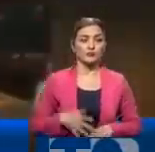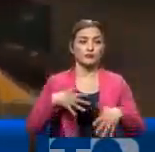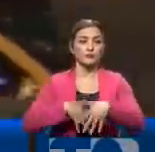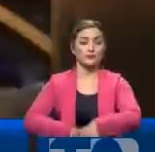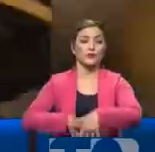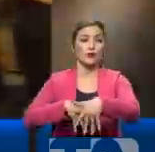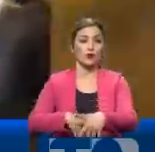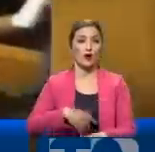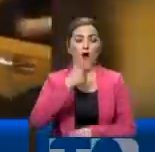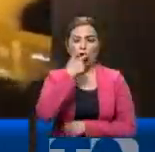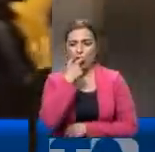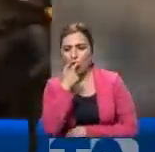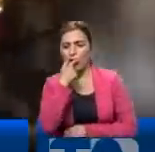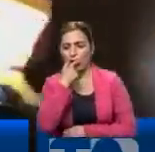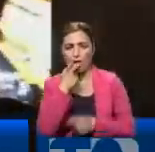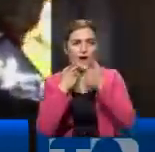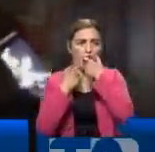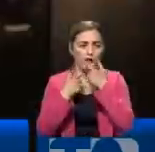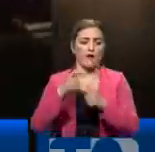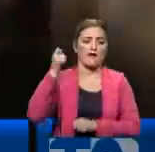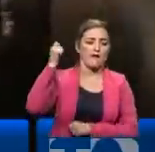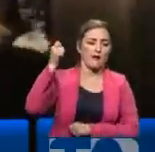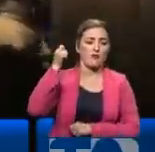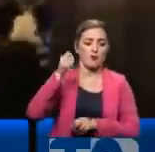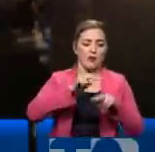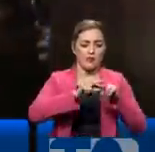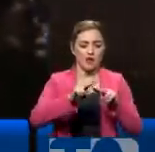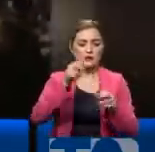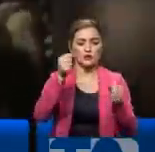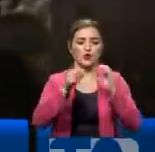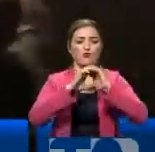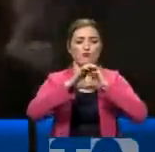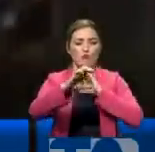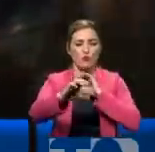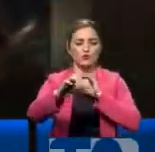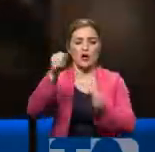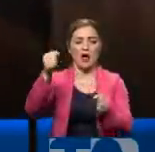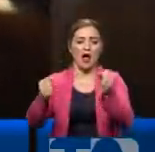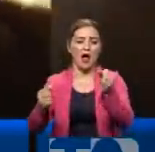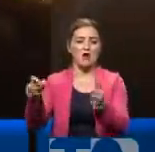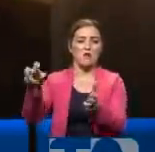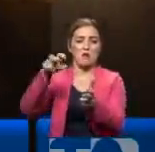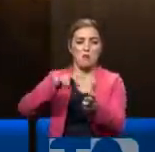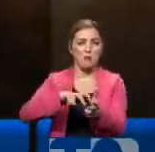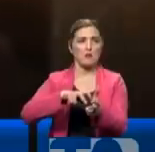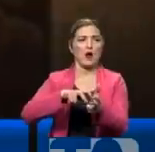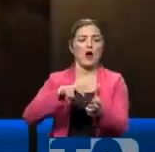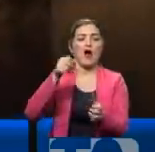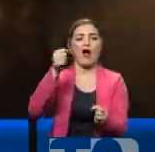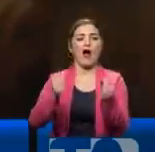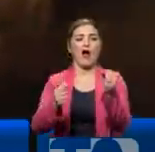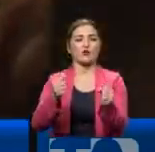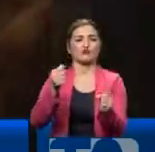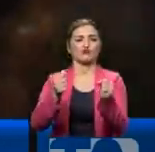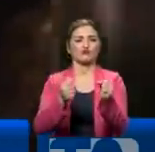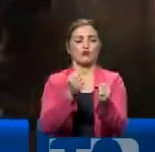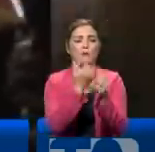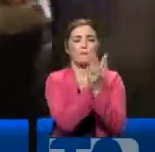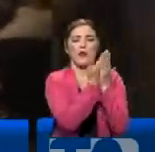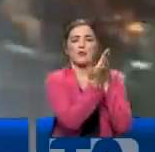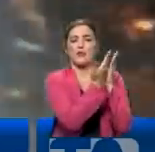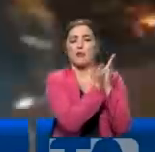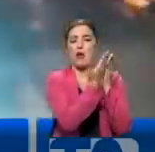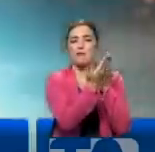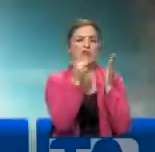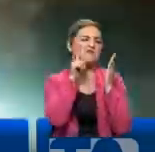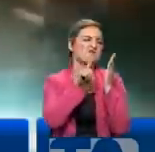en taxis, en camionetas, en carros con vidrios polarizados,